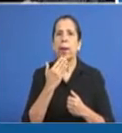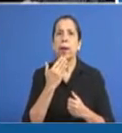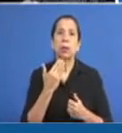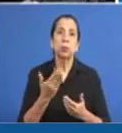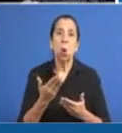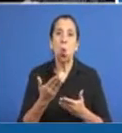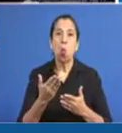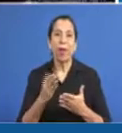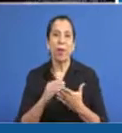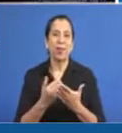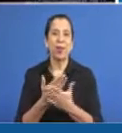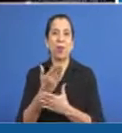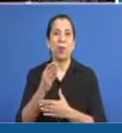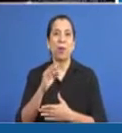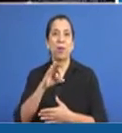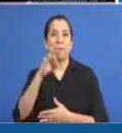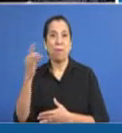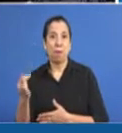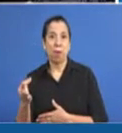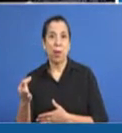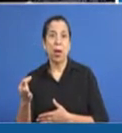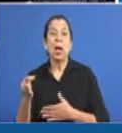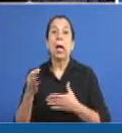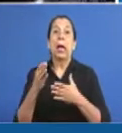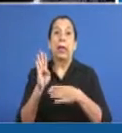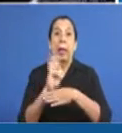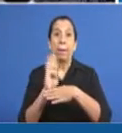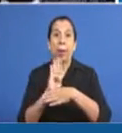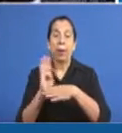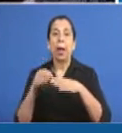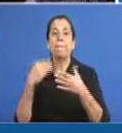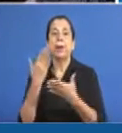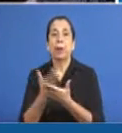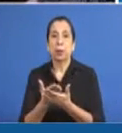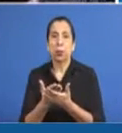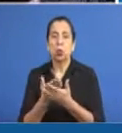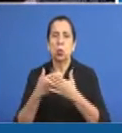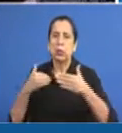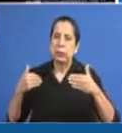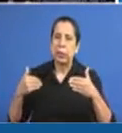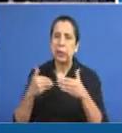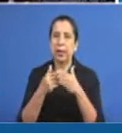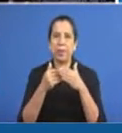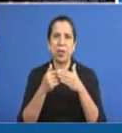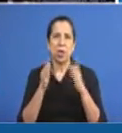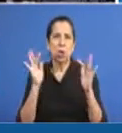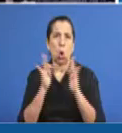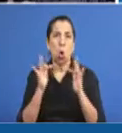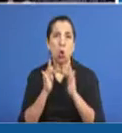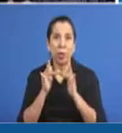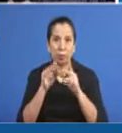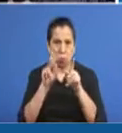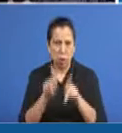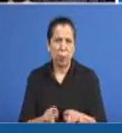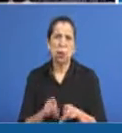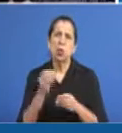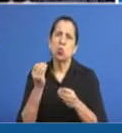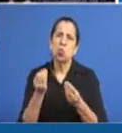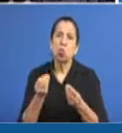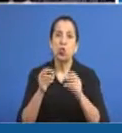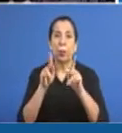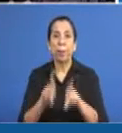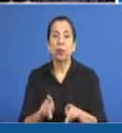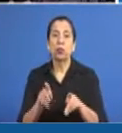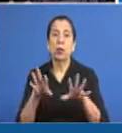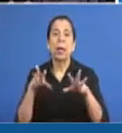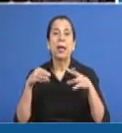nueva metodología que está impulsando también la banca, sobre todo para ese acercamiento con el cliente. Y como ustedes mencionaban, muchas personas pues se acogieron a las